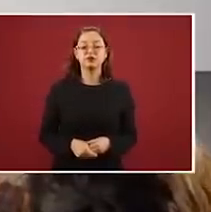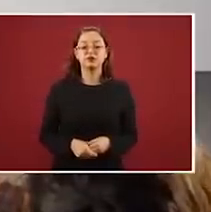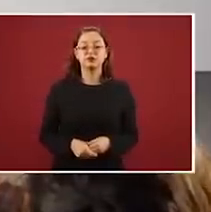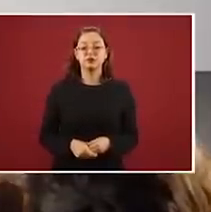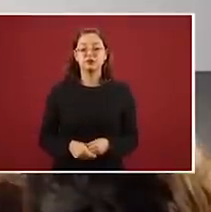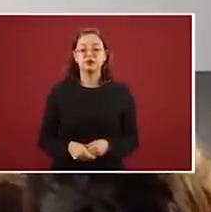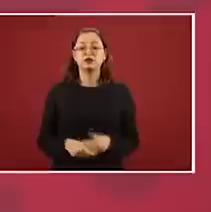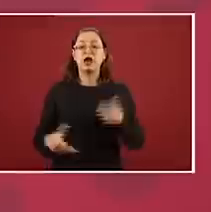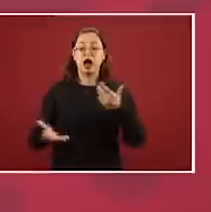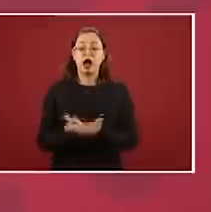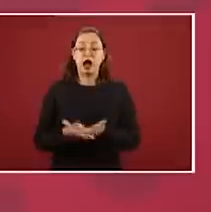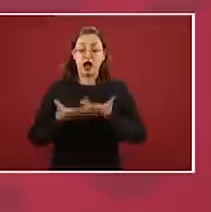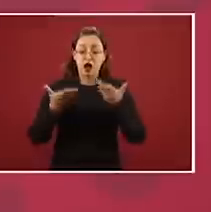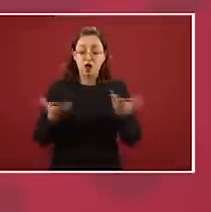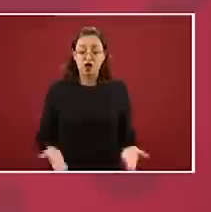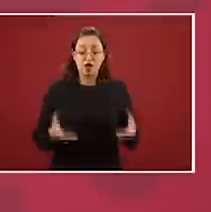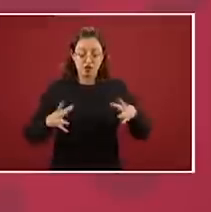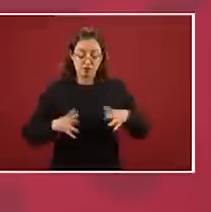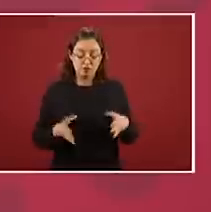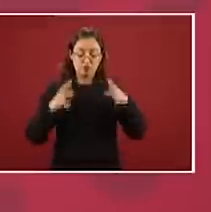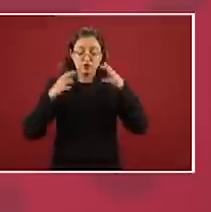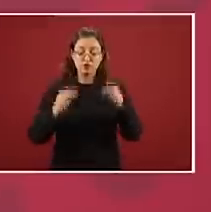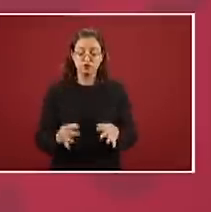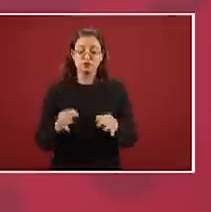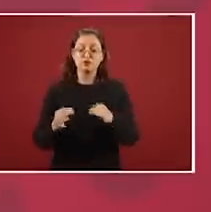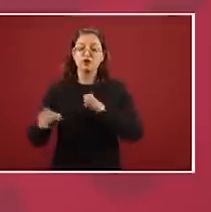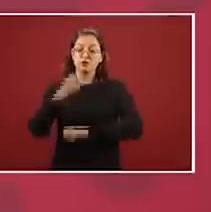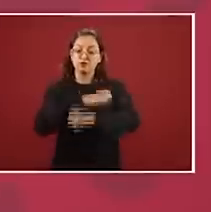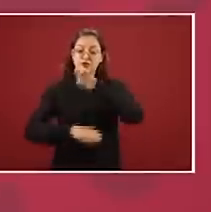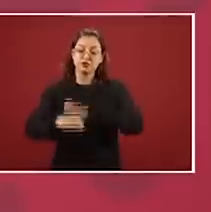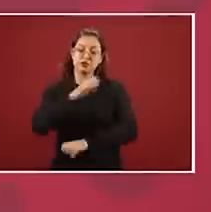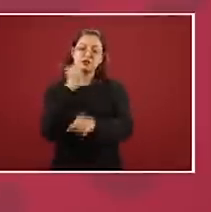una empresa de internet para todos.